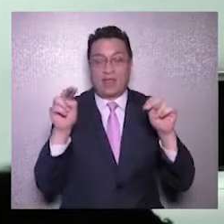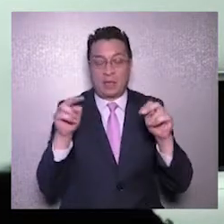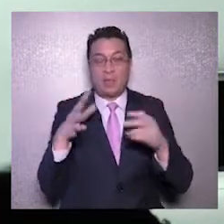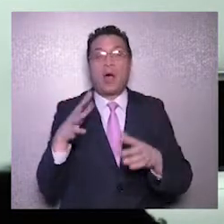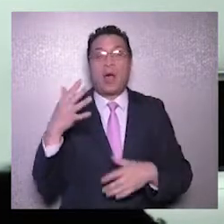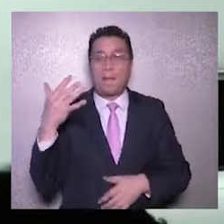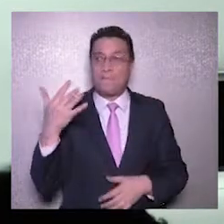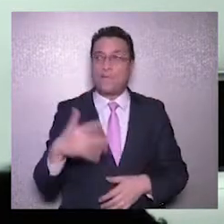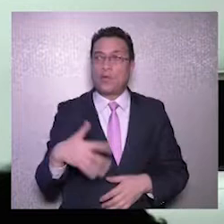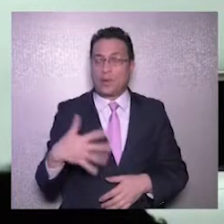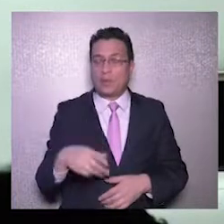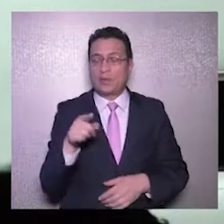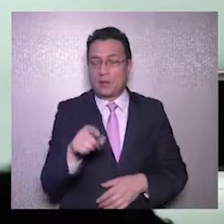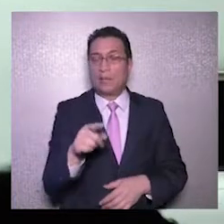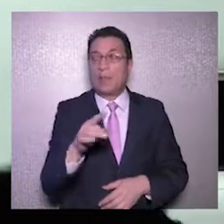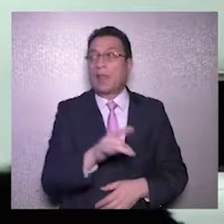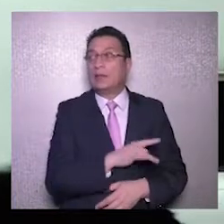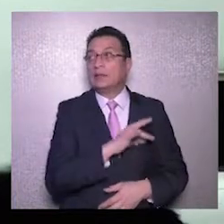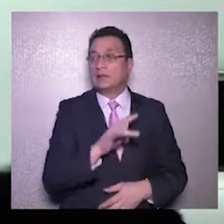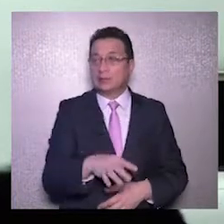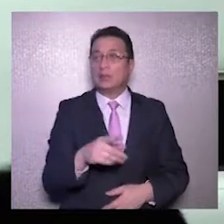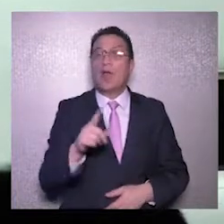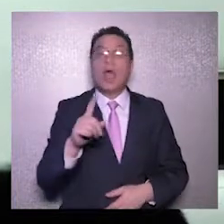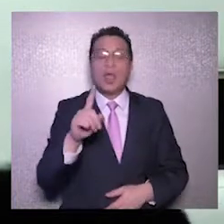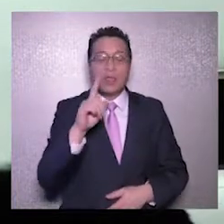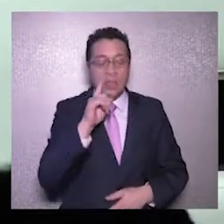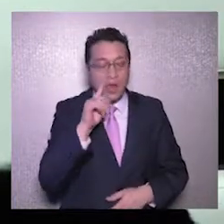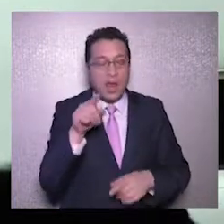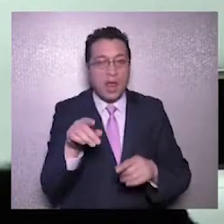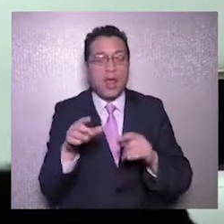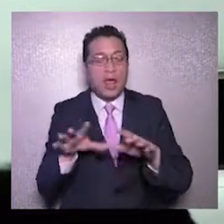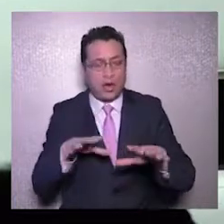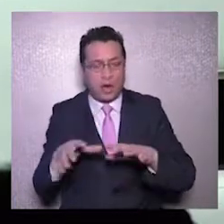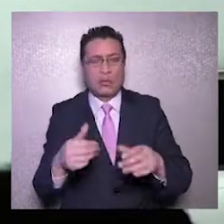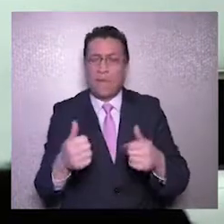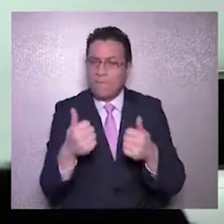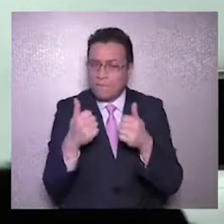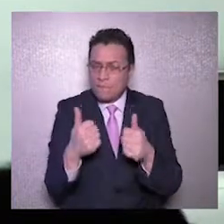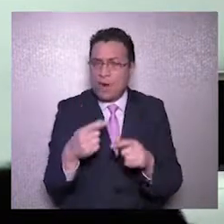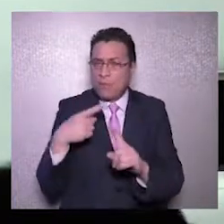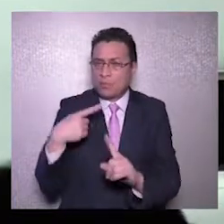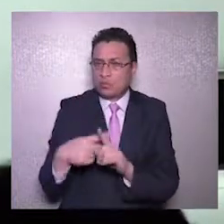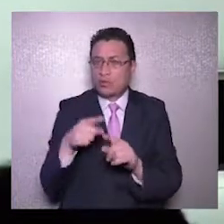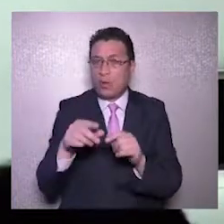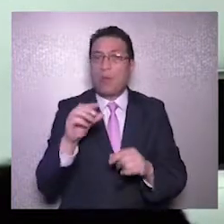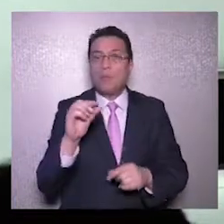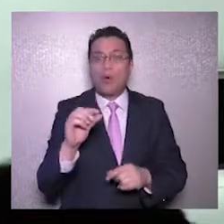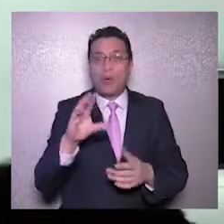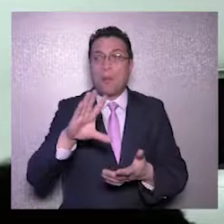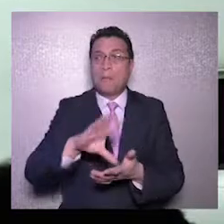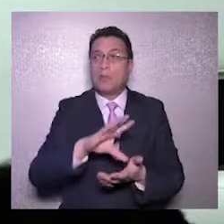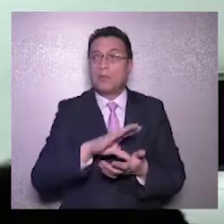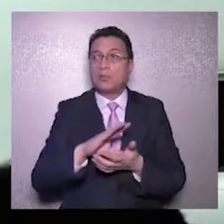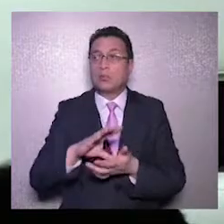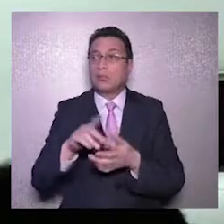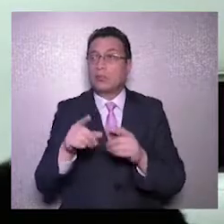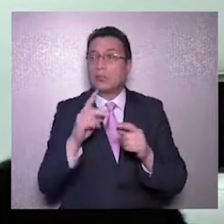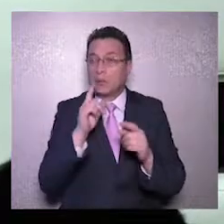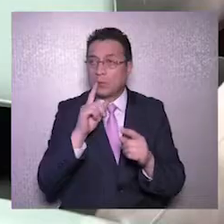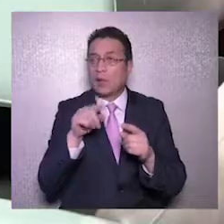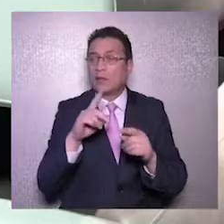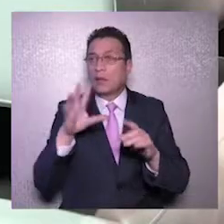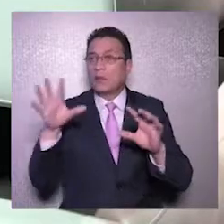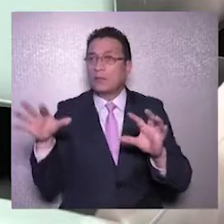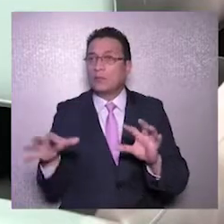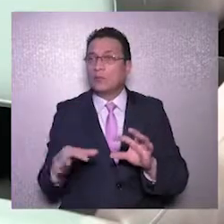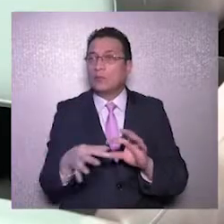fundamental. Chile tiene condiciones excepcionales. Es uno de los pocos países en la Tierra que tiene dieta mediterránea, que está